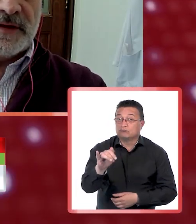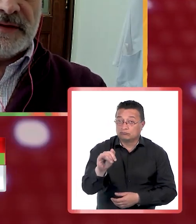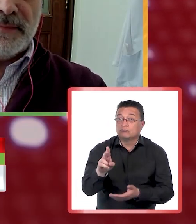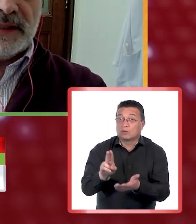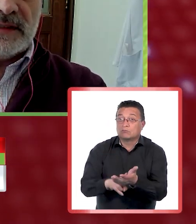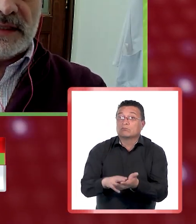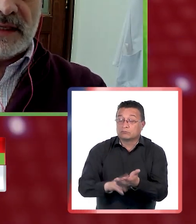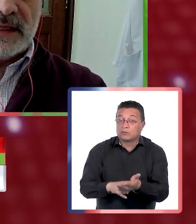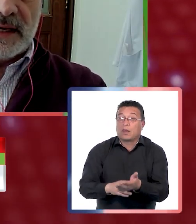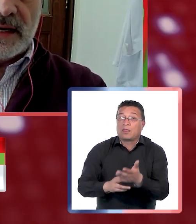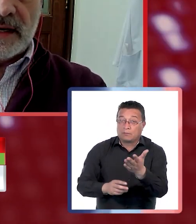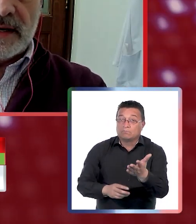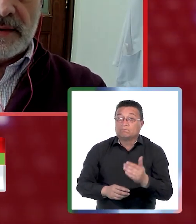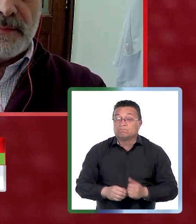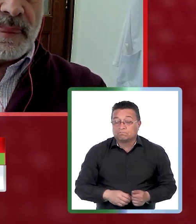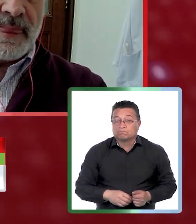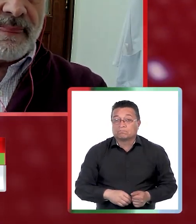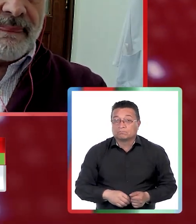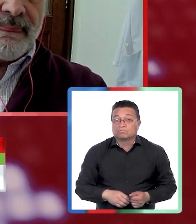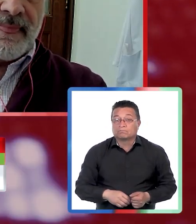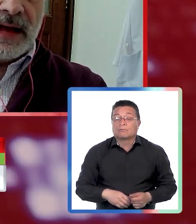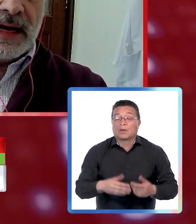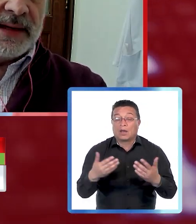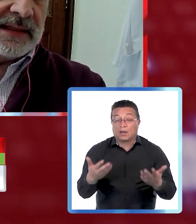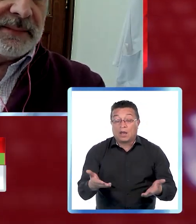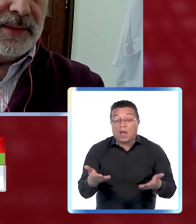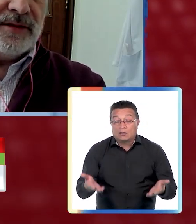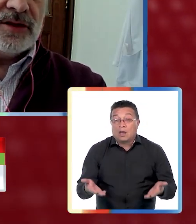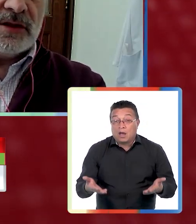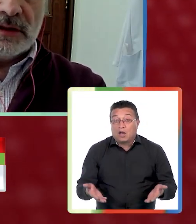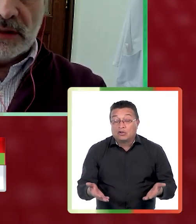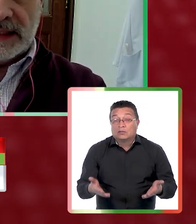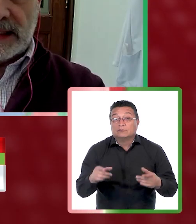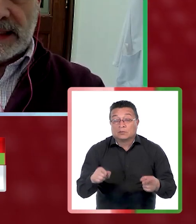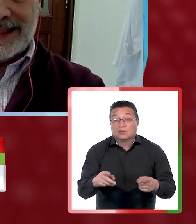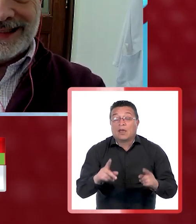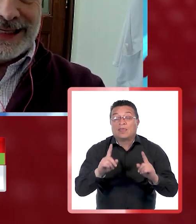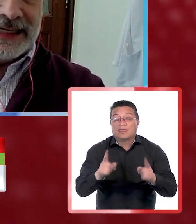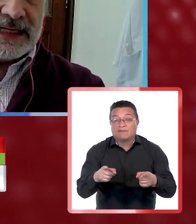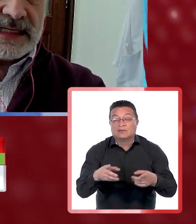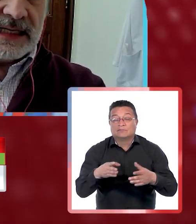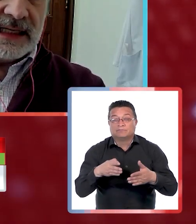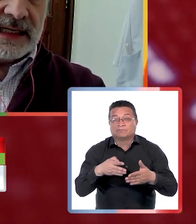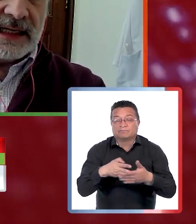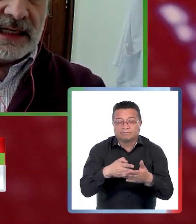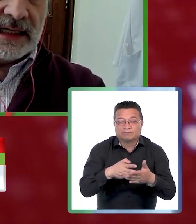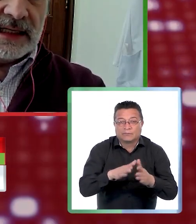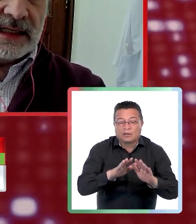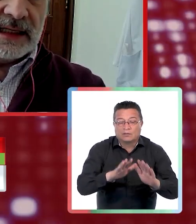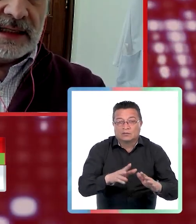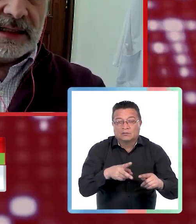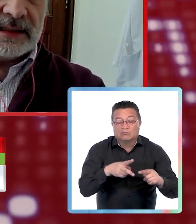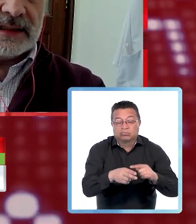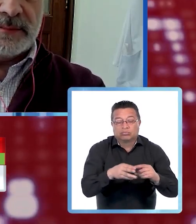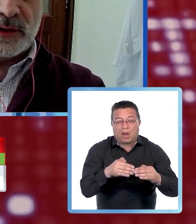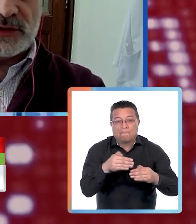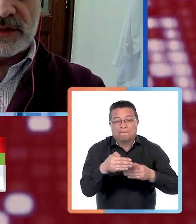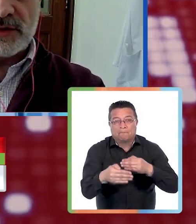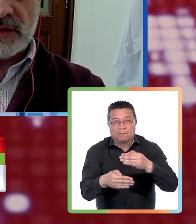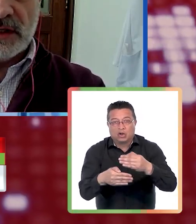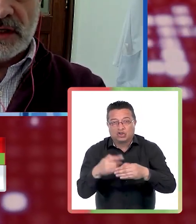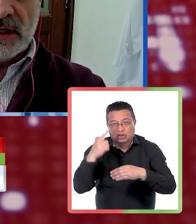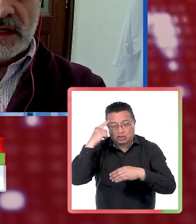Bueno, sí, efectivamente, a ver, de momento, detener